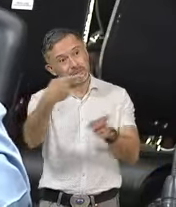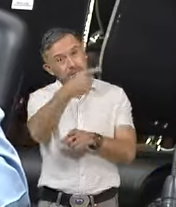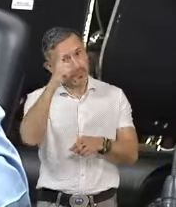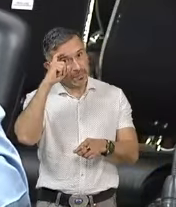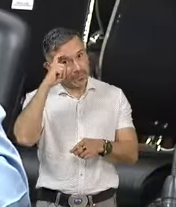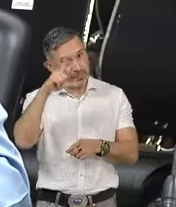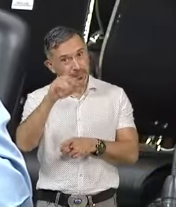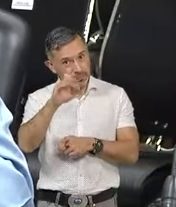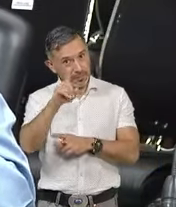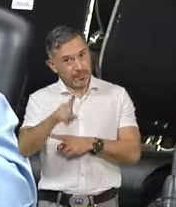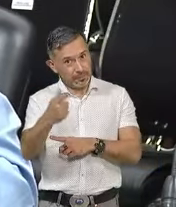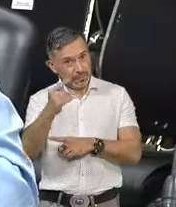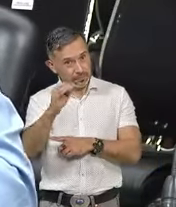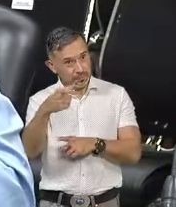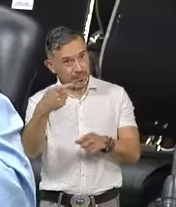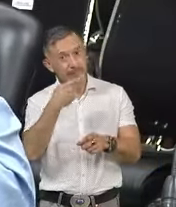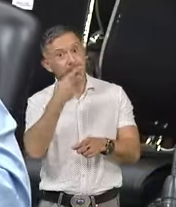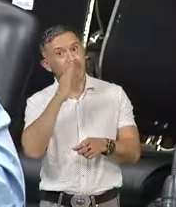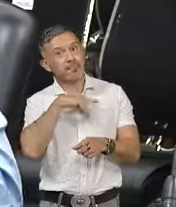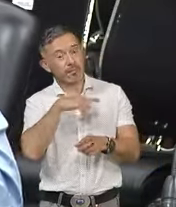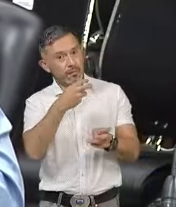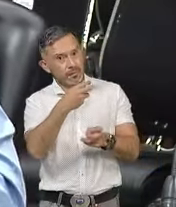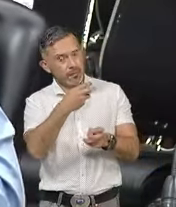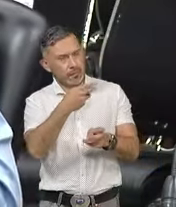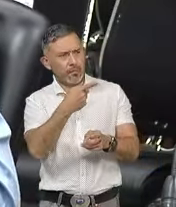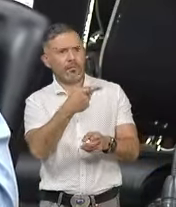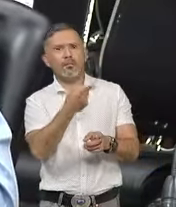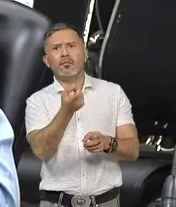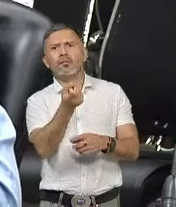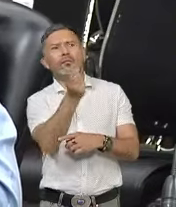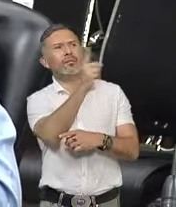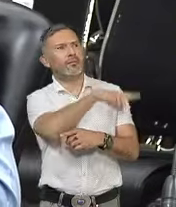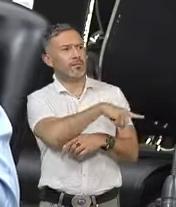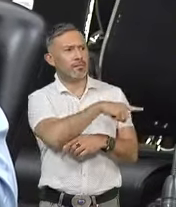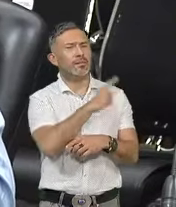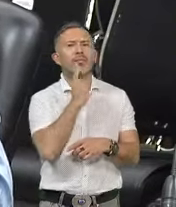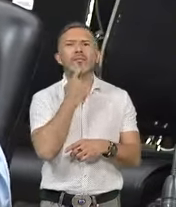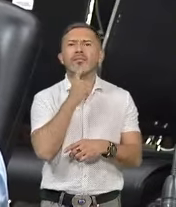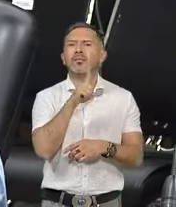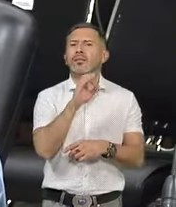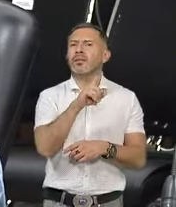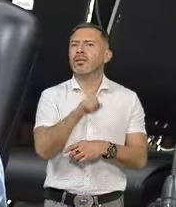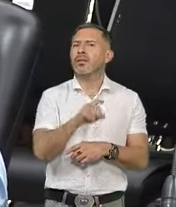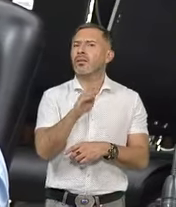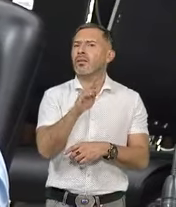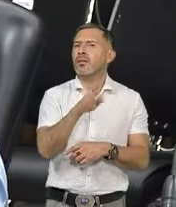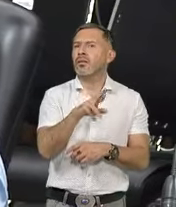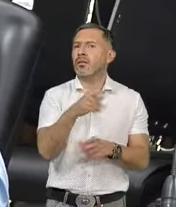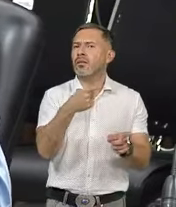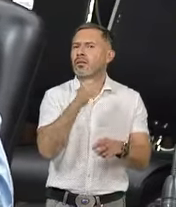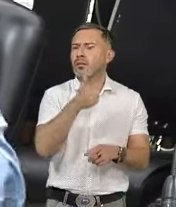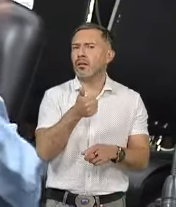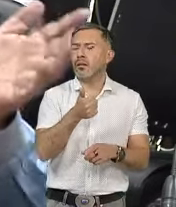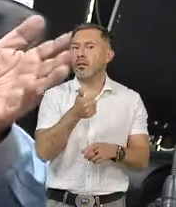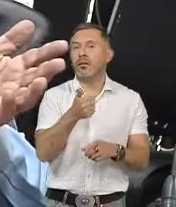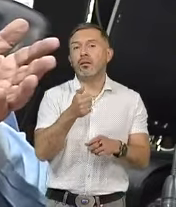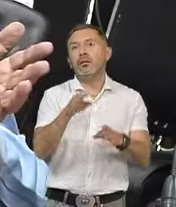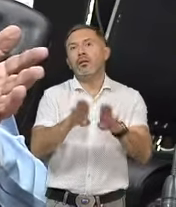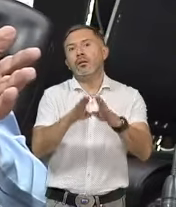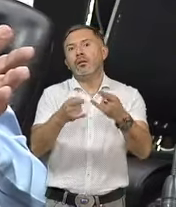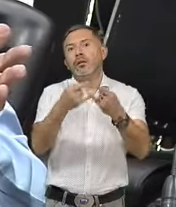gatel pero no se fijan en López Obrador nos quieren tiempo de López